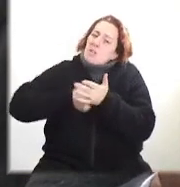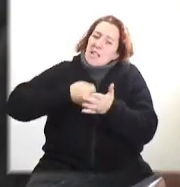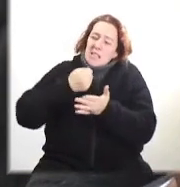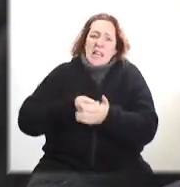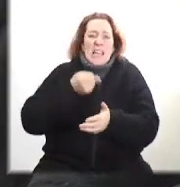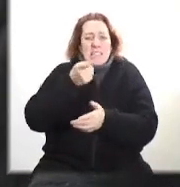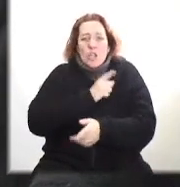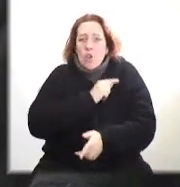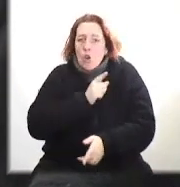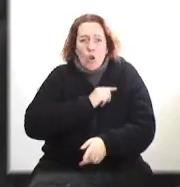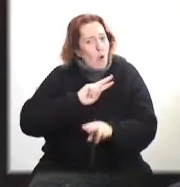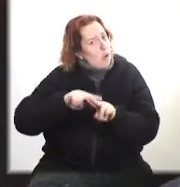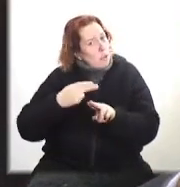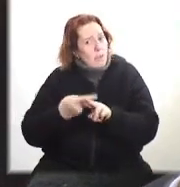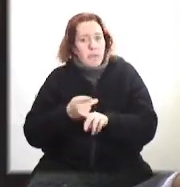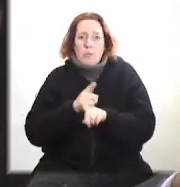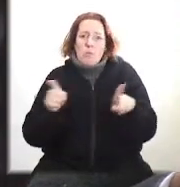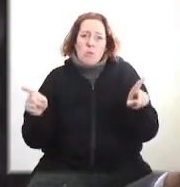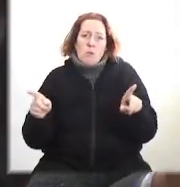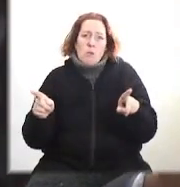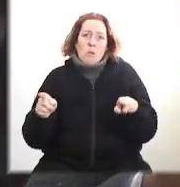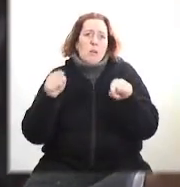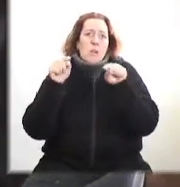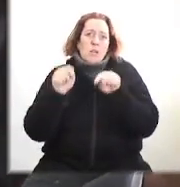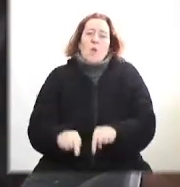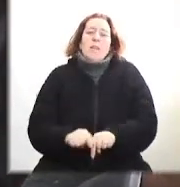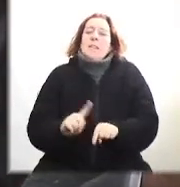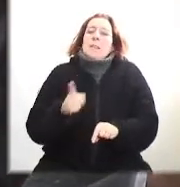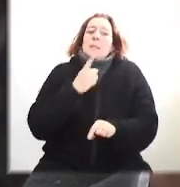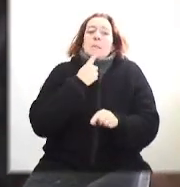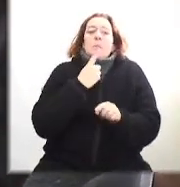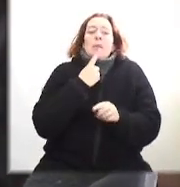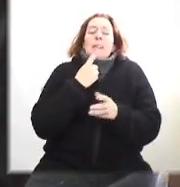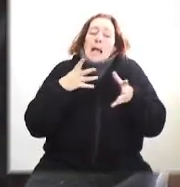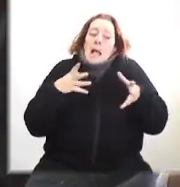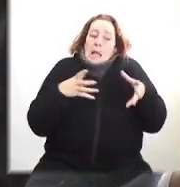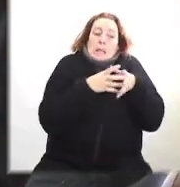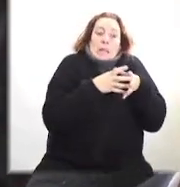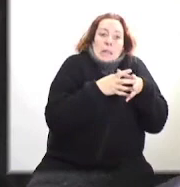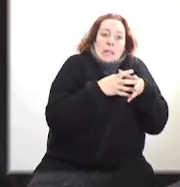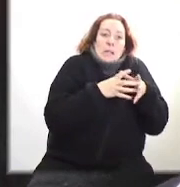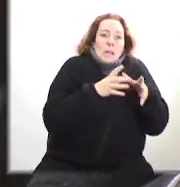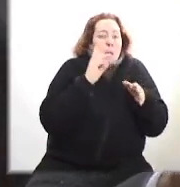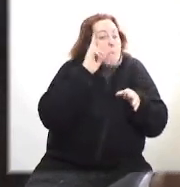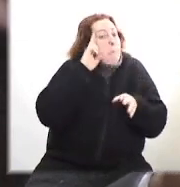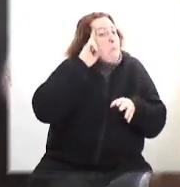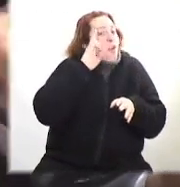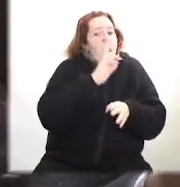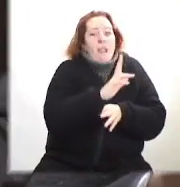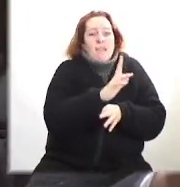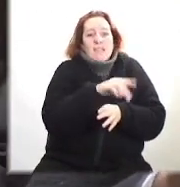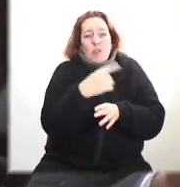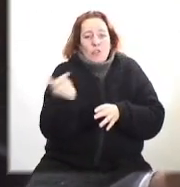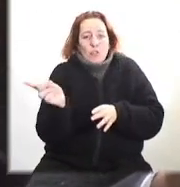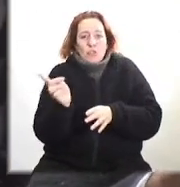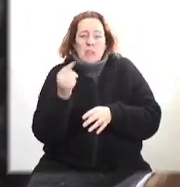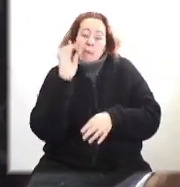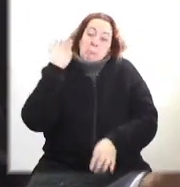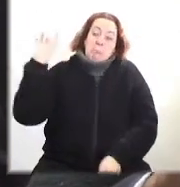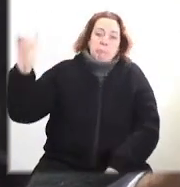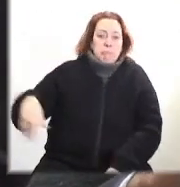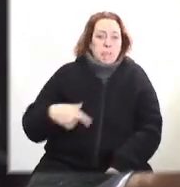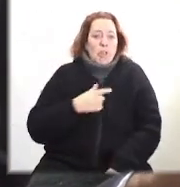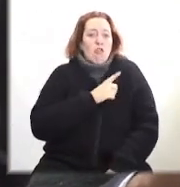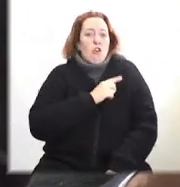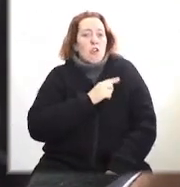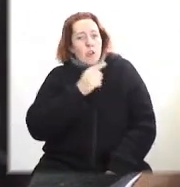se reitere y no son políticas sesgadas, poniendo memoriales para unos e ignorando el dolor de los